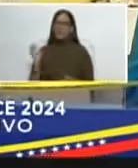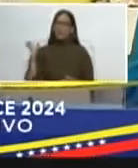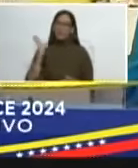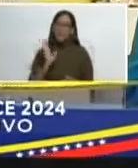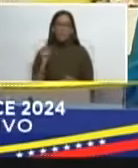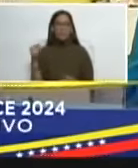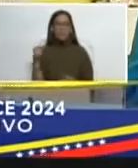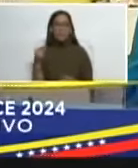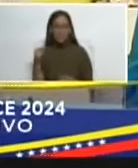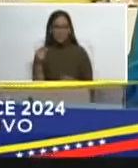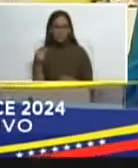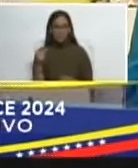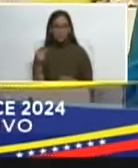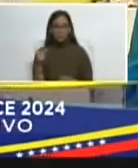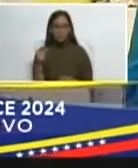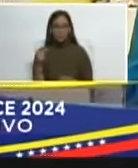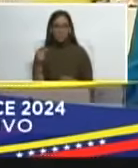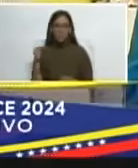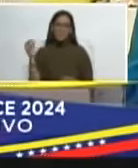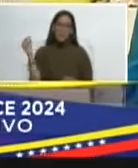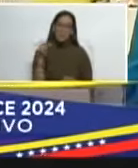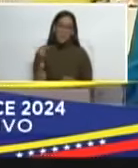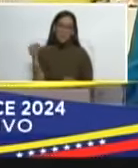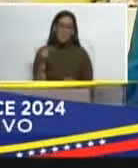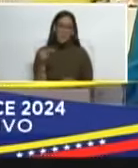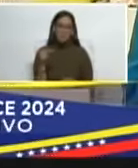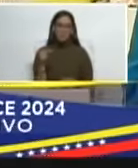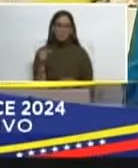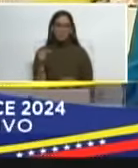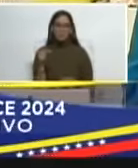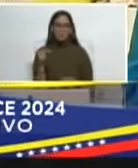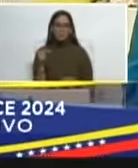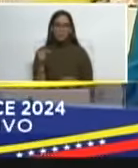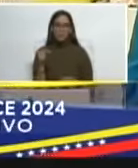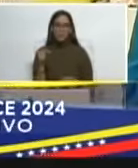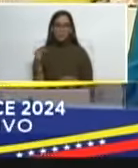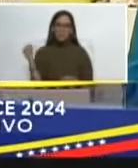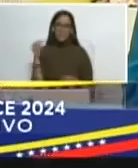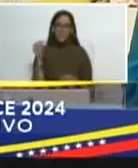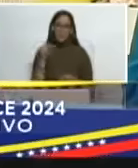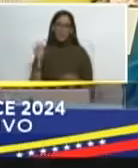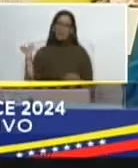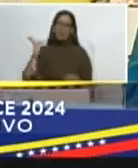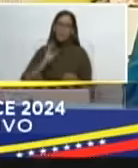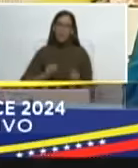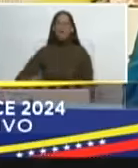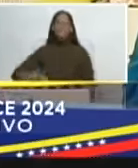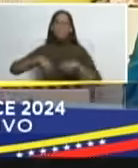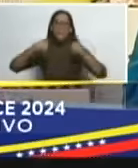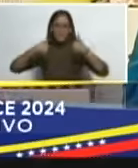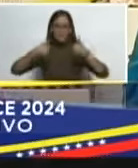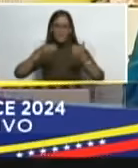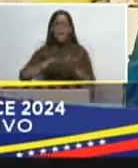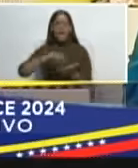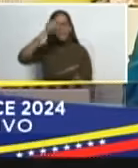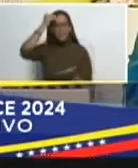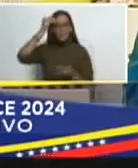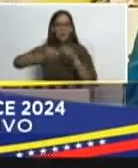menos, de menos menos, de menos menos a más. ¿Aprendimos a hacer